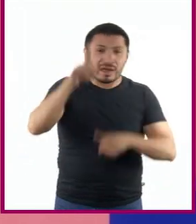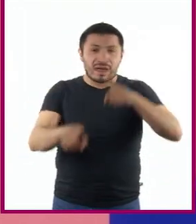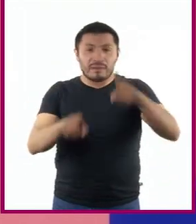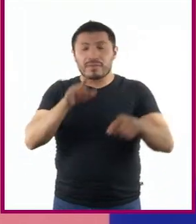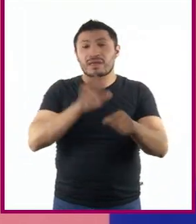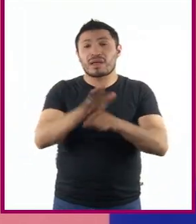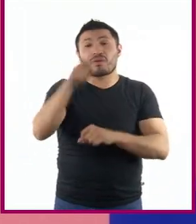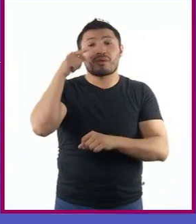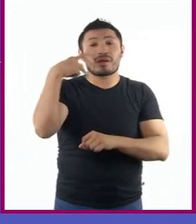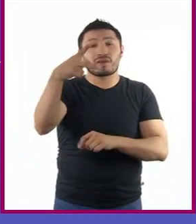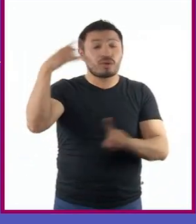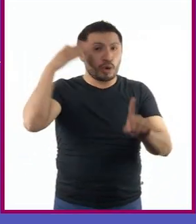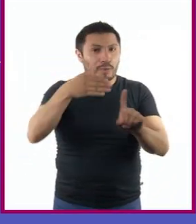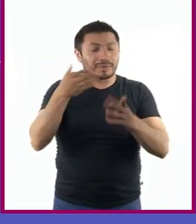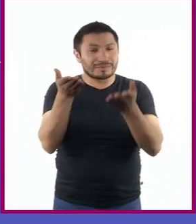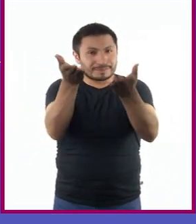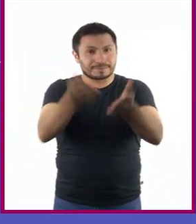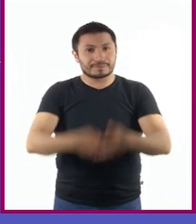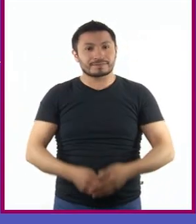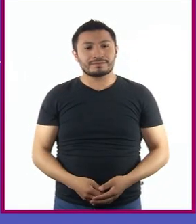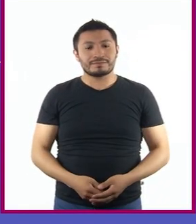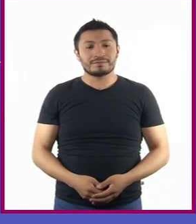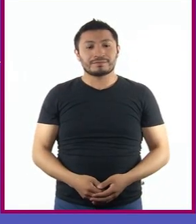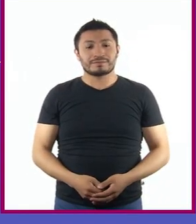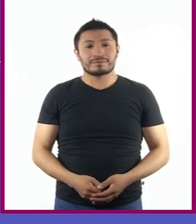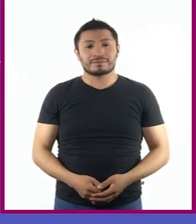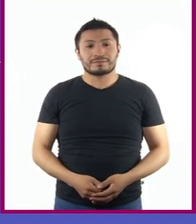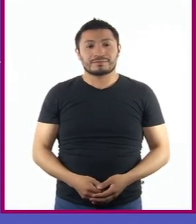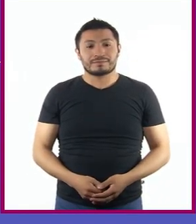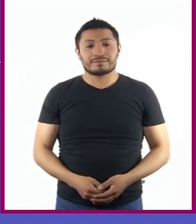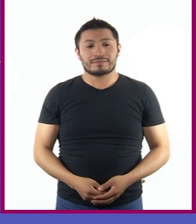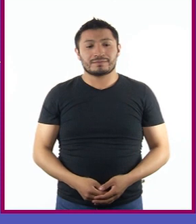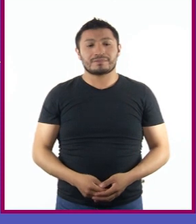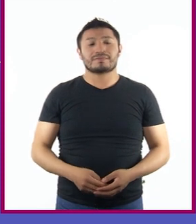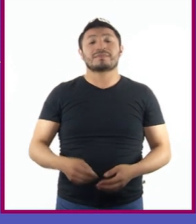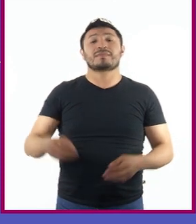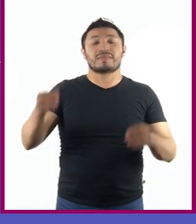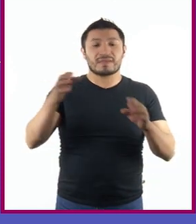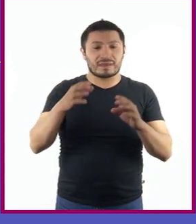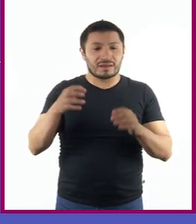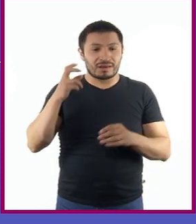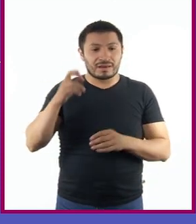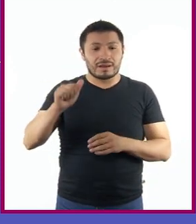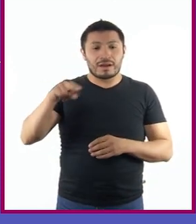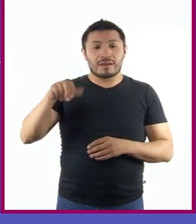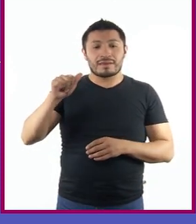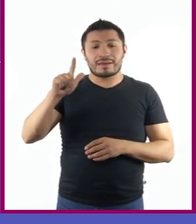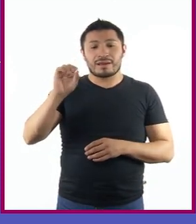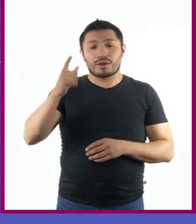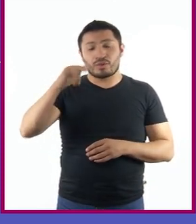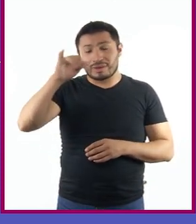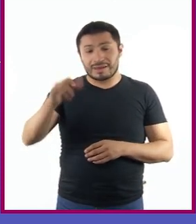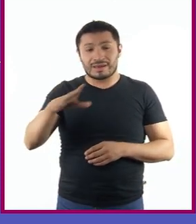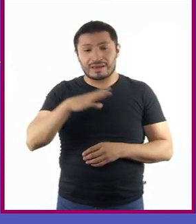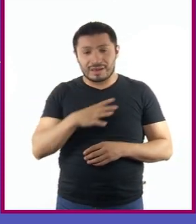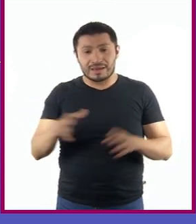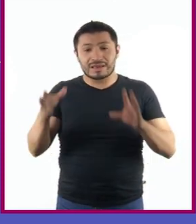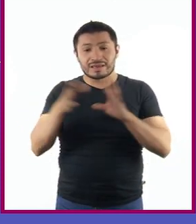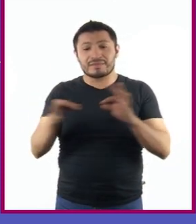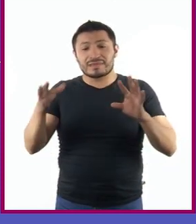audiencia. Veamos. La analogía se fundamenta en la realización de actos de relación o comparación